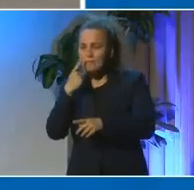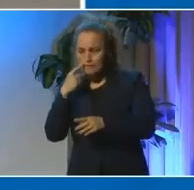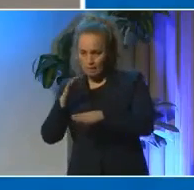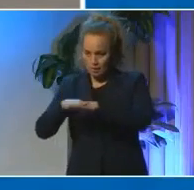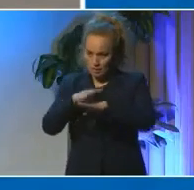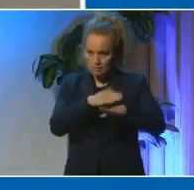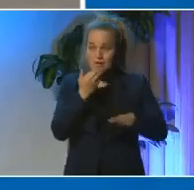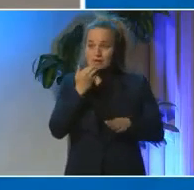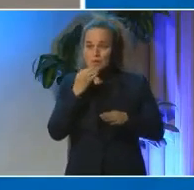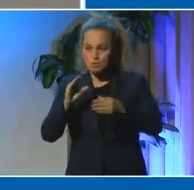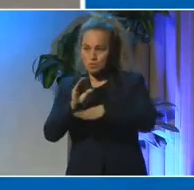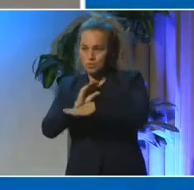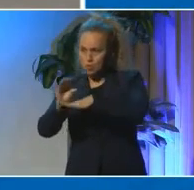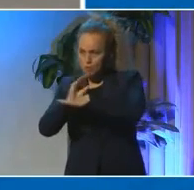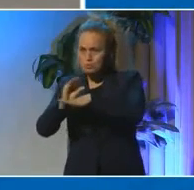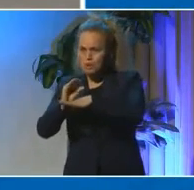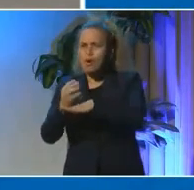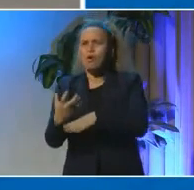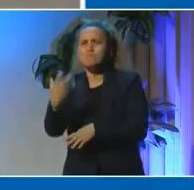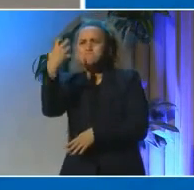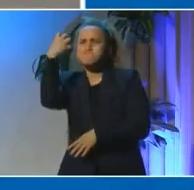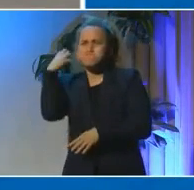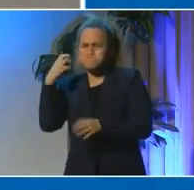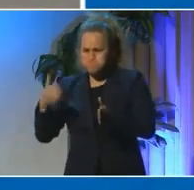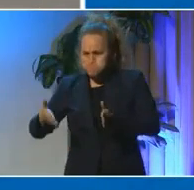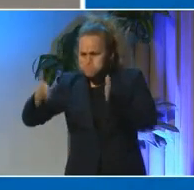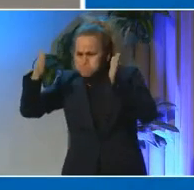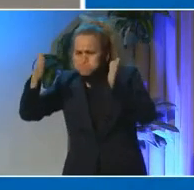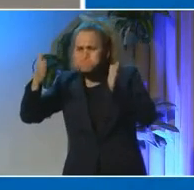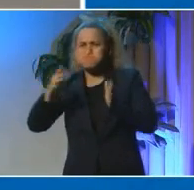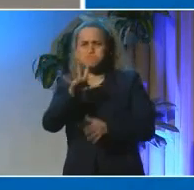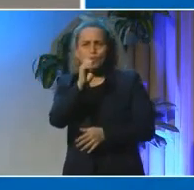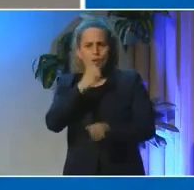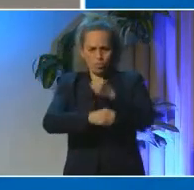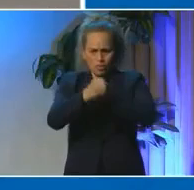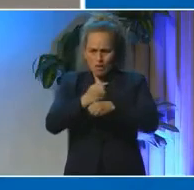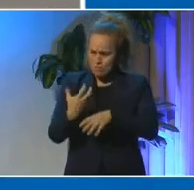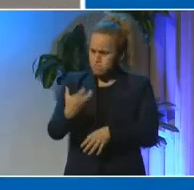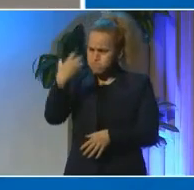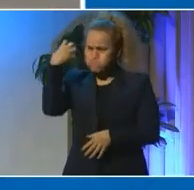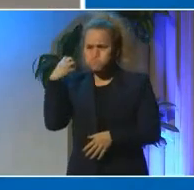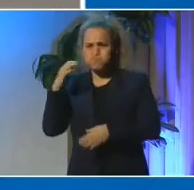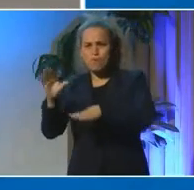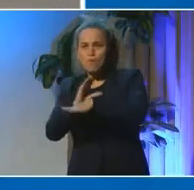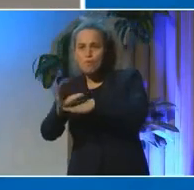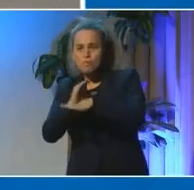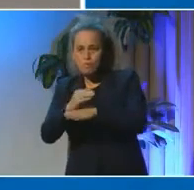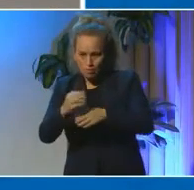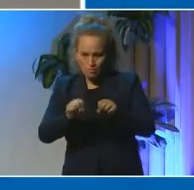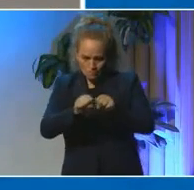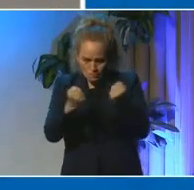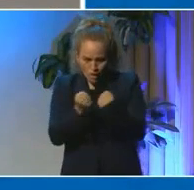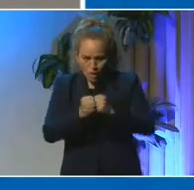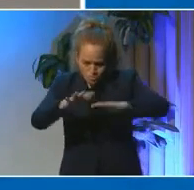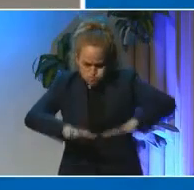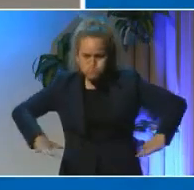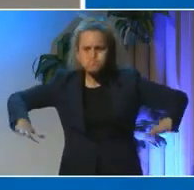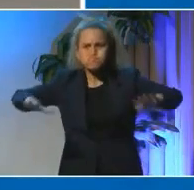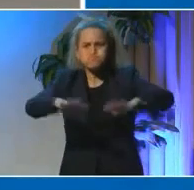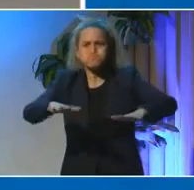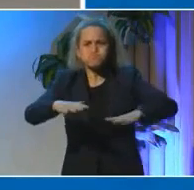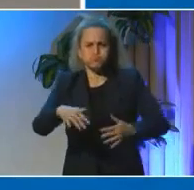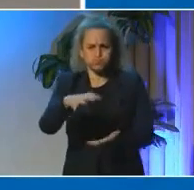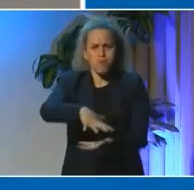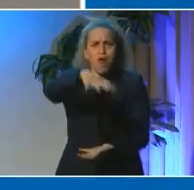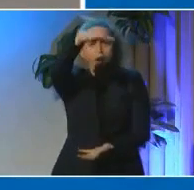tenían los computadores hace 30 años 50 años o sea un computador de un salón era tiene al tamaño